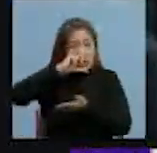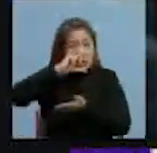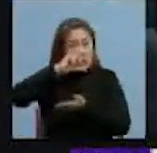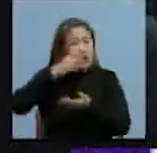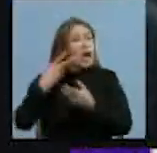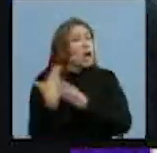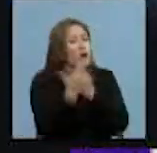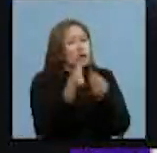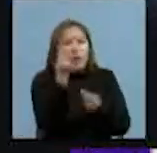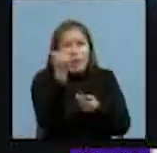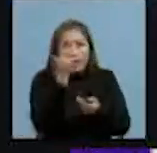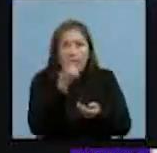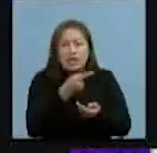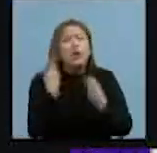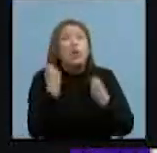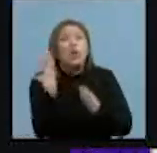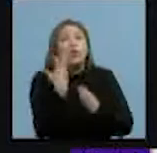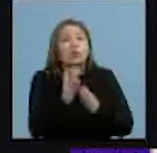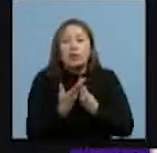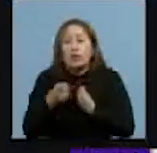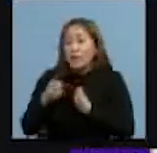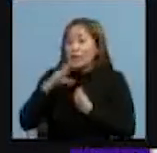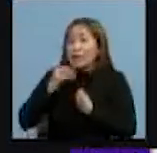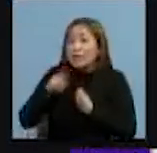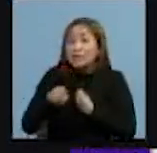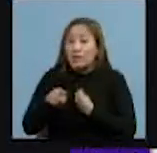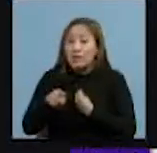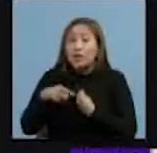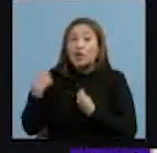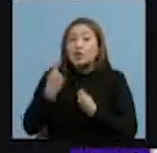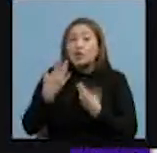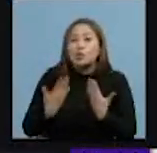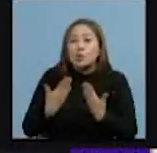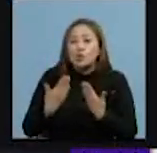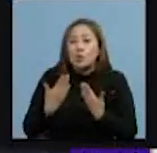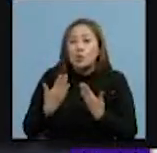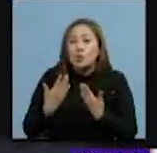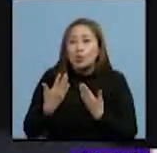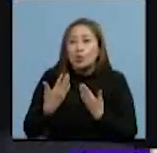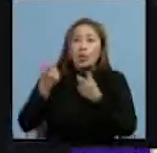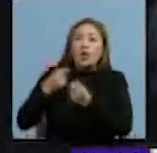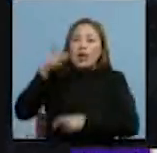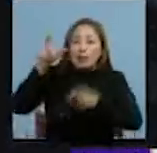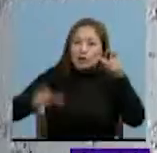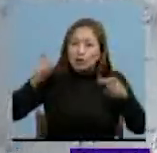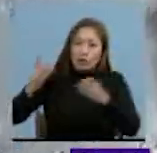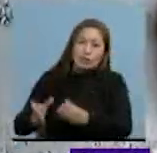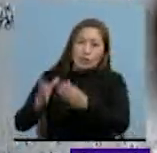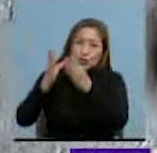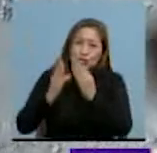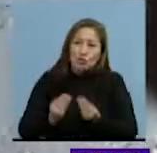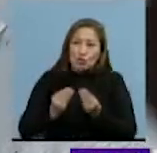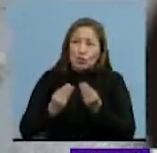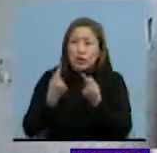de alguien? ¿Todo lo pueden ustedes? ¿Lo consiguen ustedes? En realidad sobrevivimos por lo que nos colabora la gente con